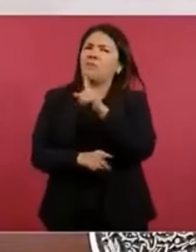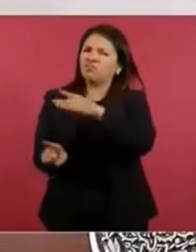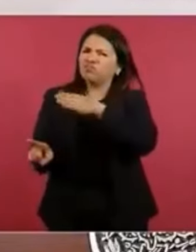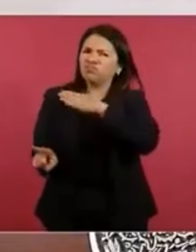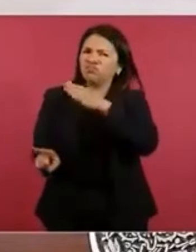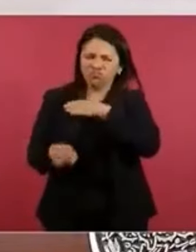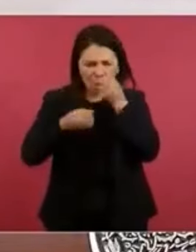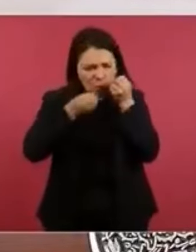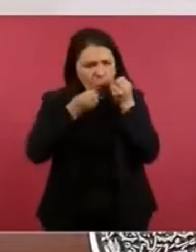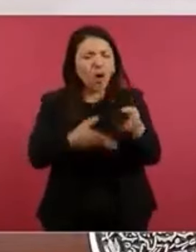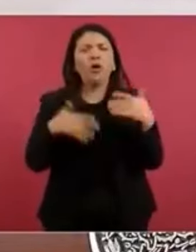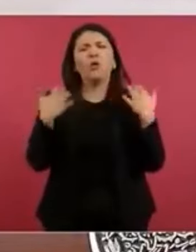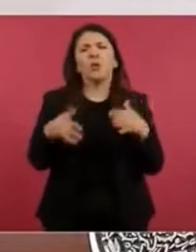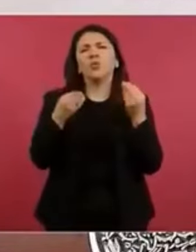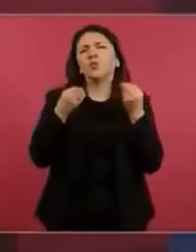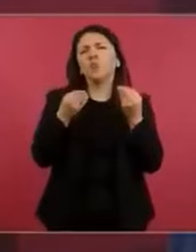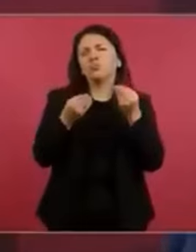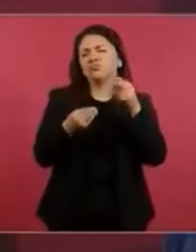Es